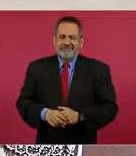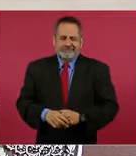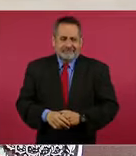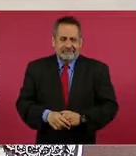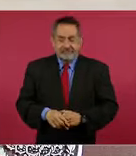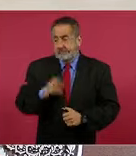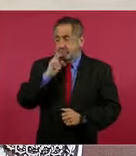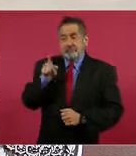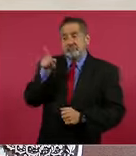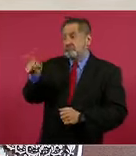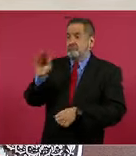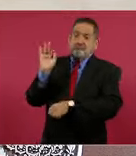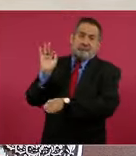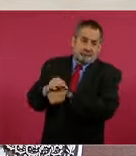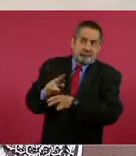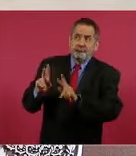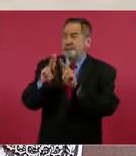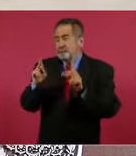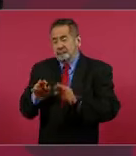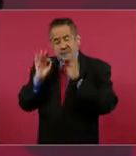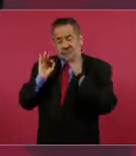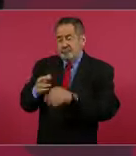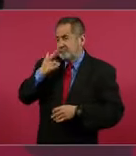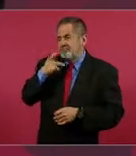porque él era el garante de la paz.